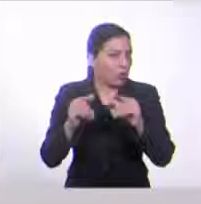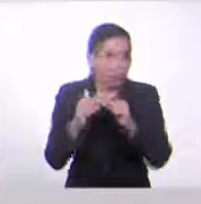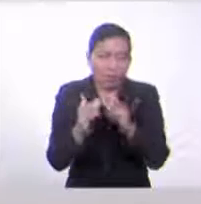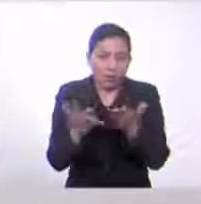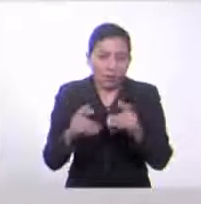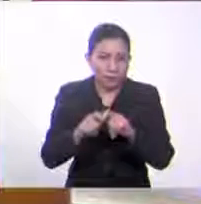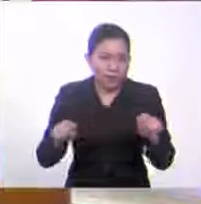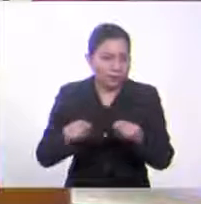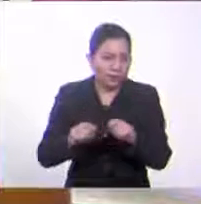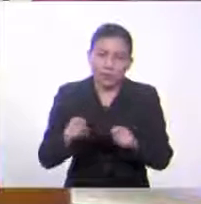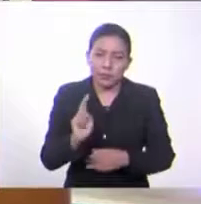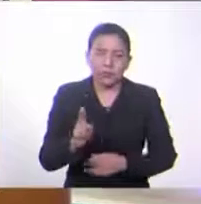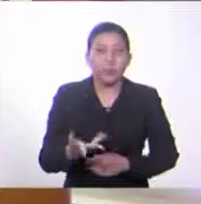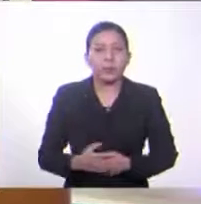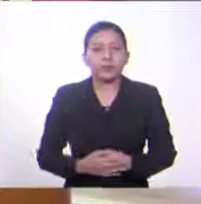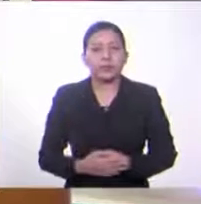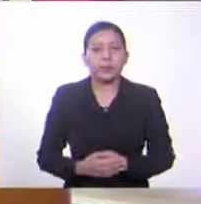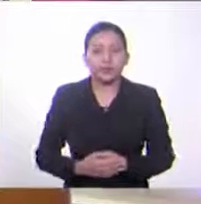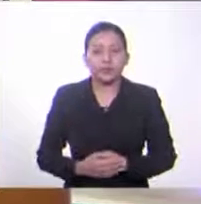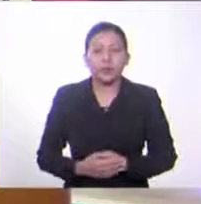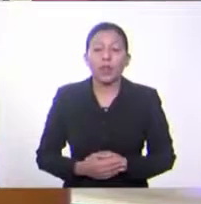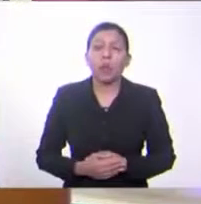mismo.